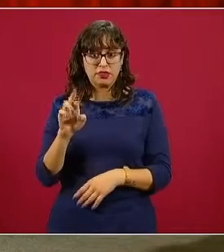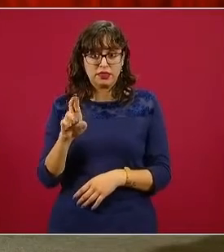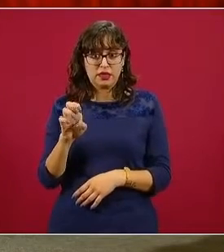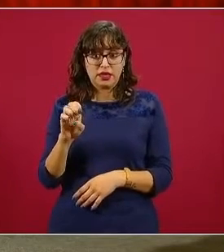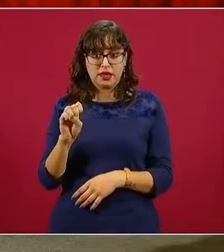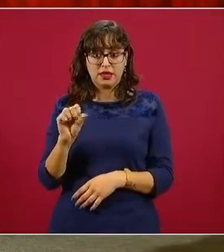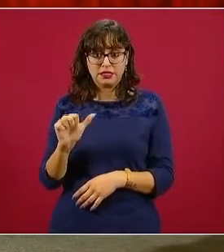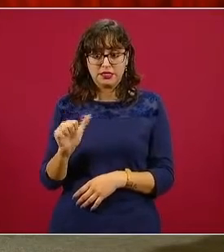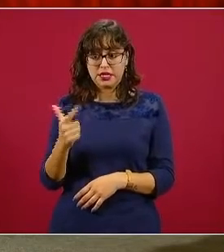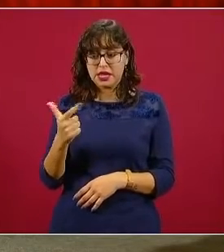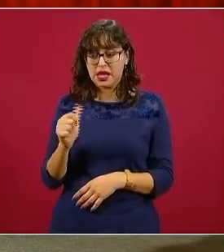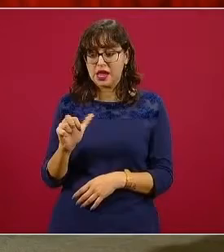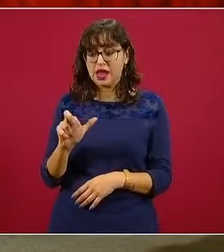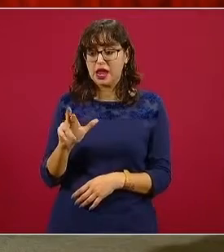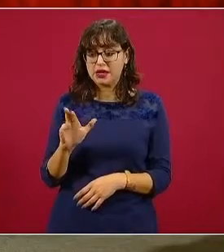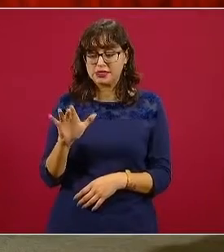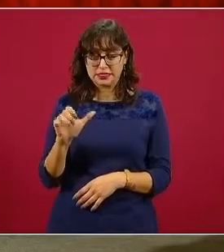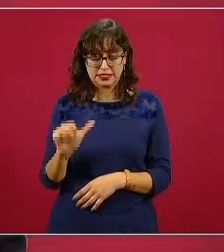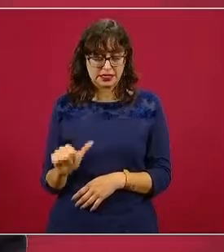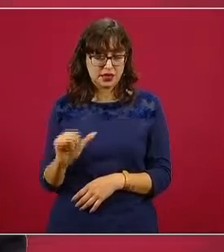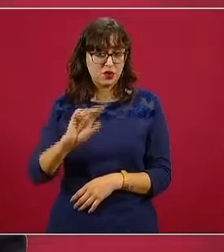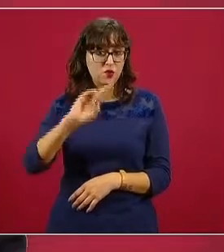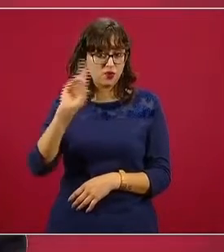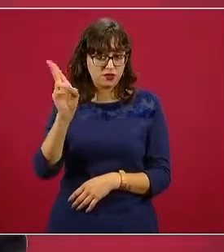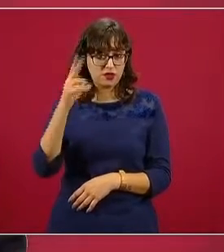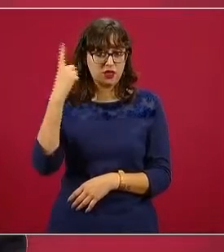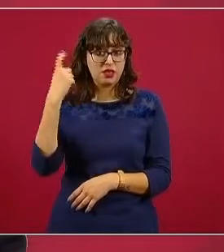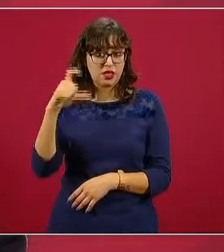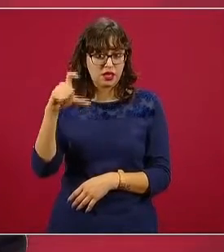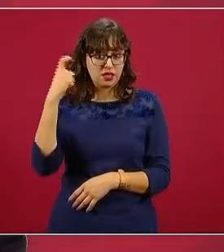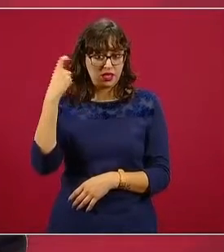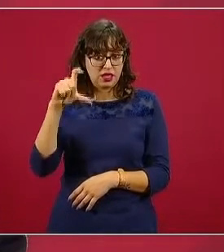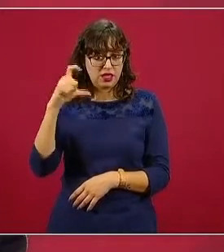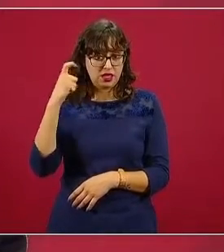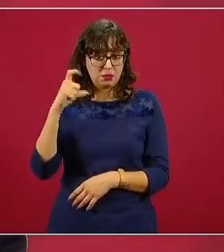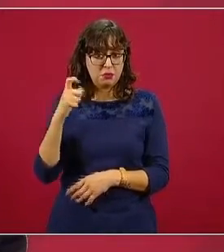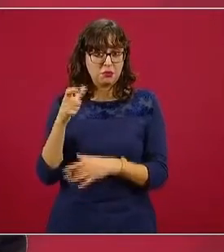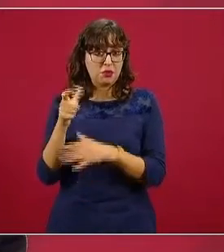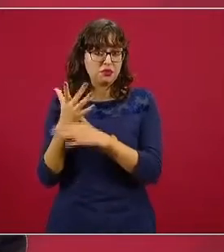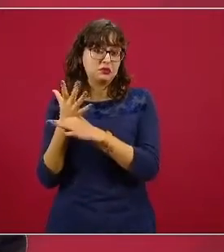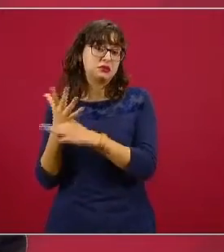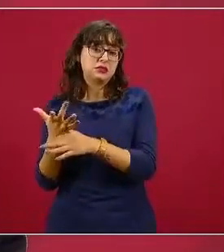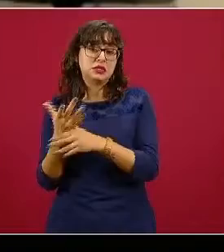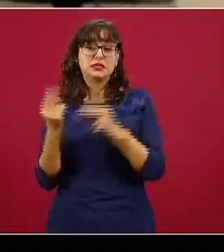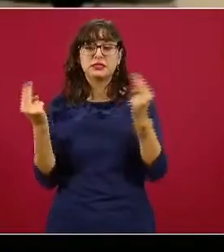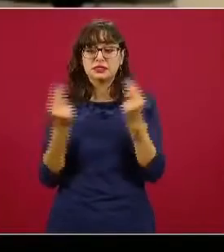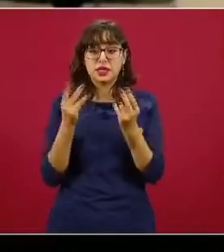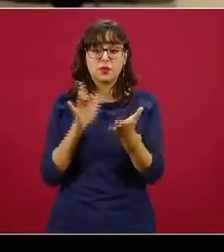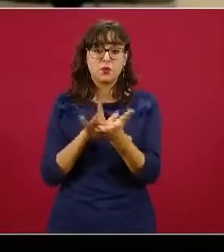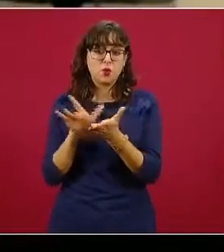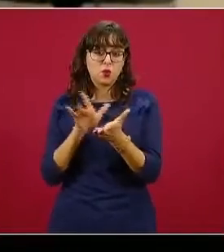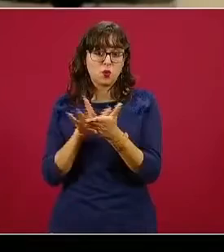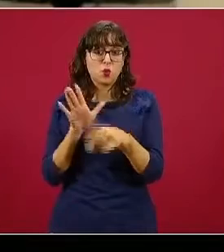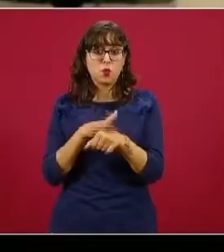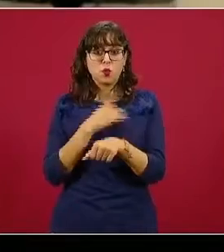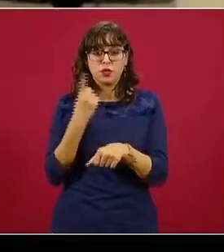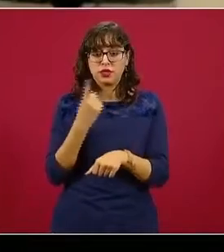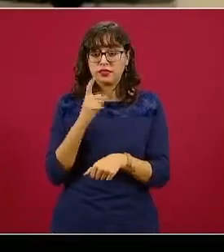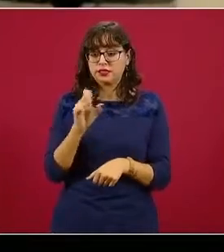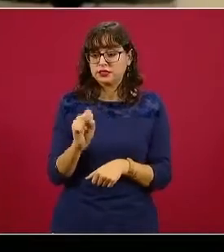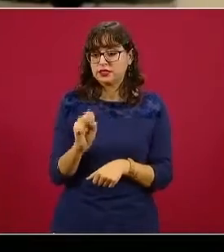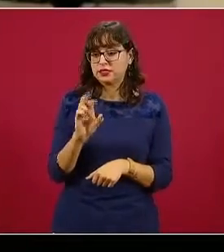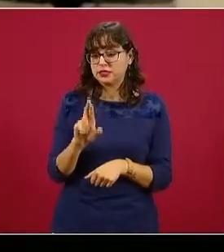Gasca, de la Universidad Autónoma de Querétaro, ha pedido ahí como que un apoyo. Parece que la Secretaría de Relaciones